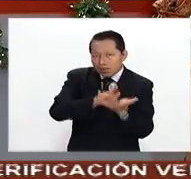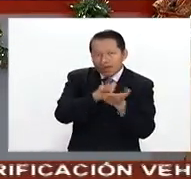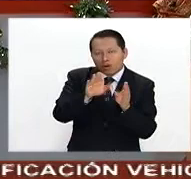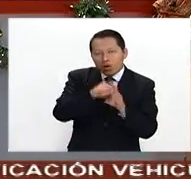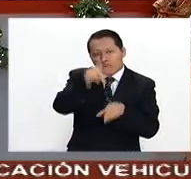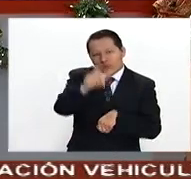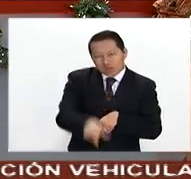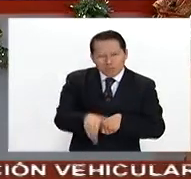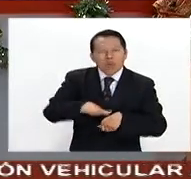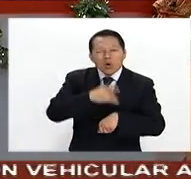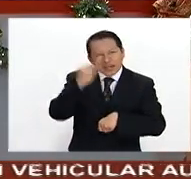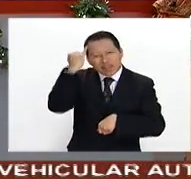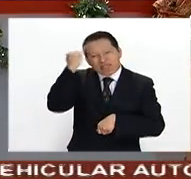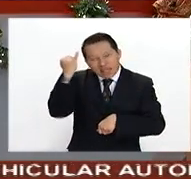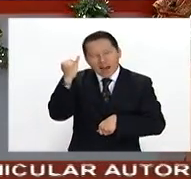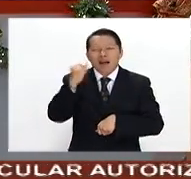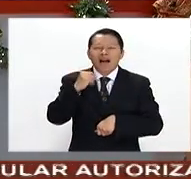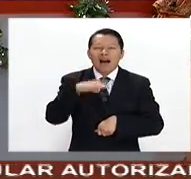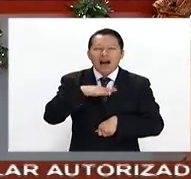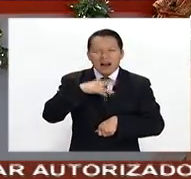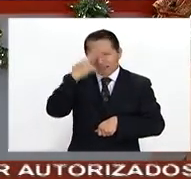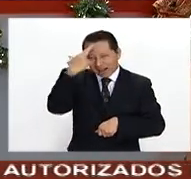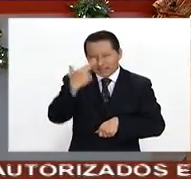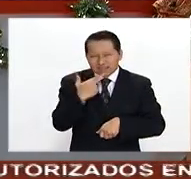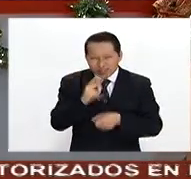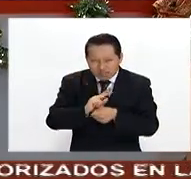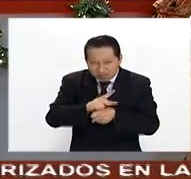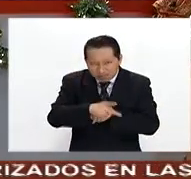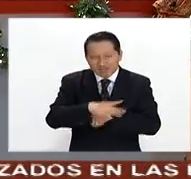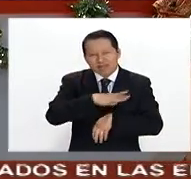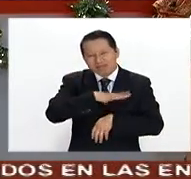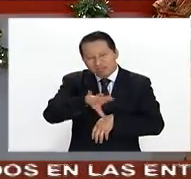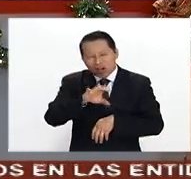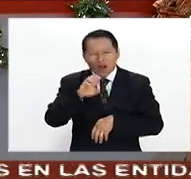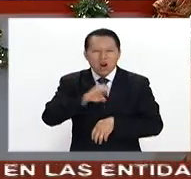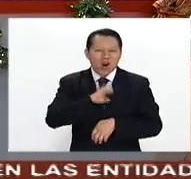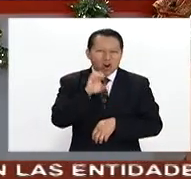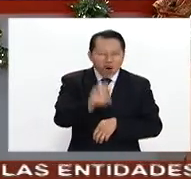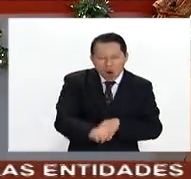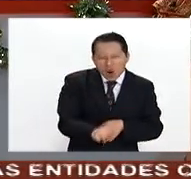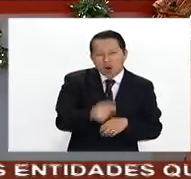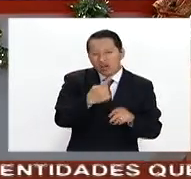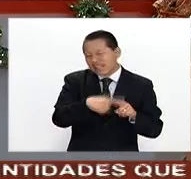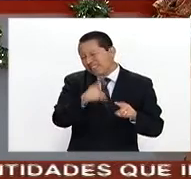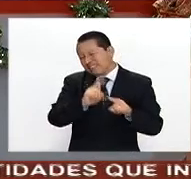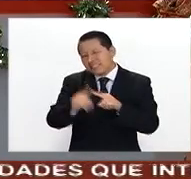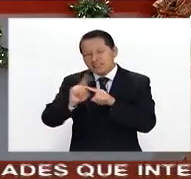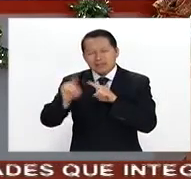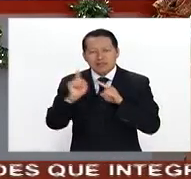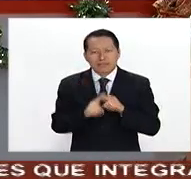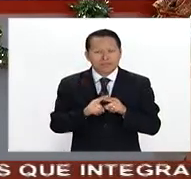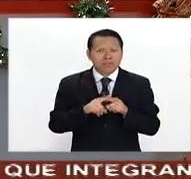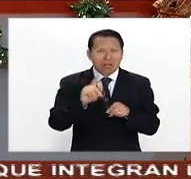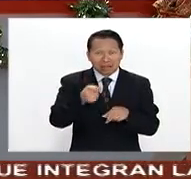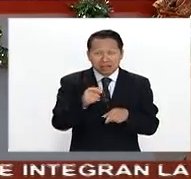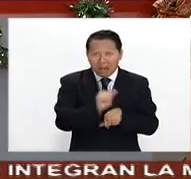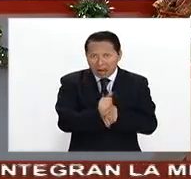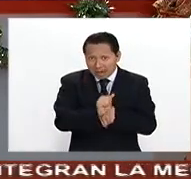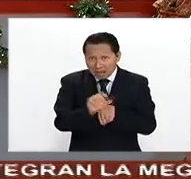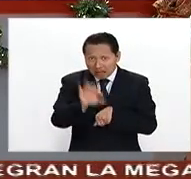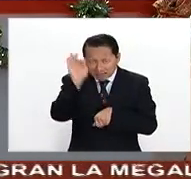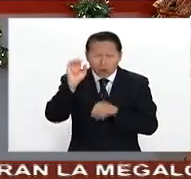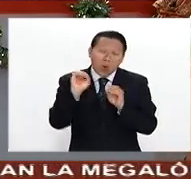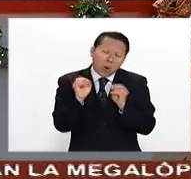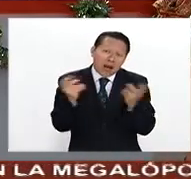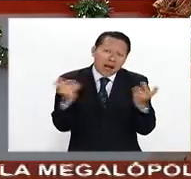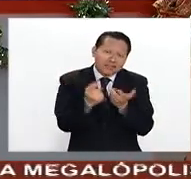de racismo, de xenofobia, etcétera. Así que ya veremos si tiene o no artista o... tendrá que crearse uno. Tendrá que